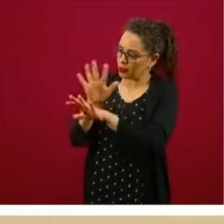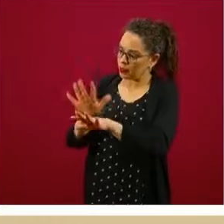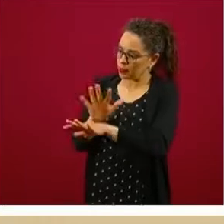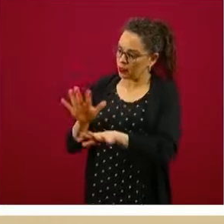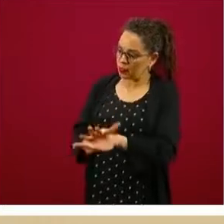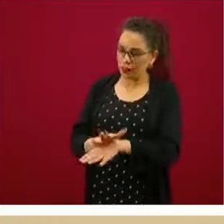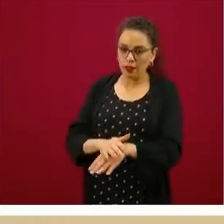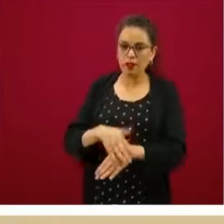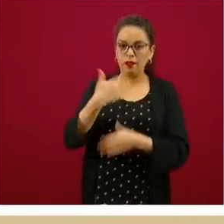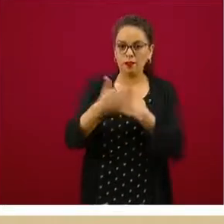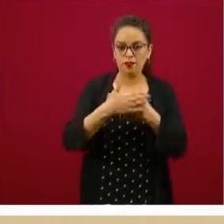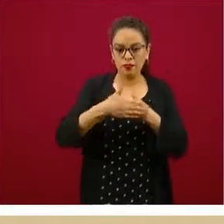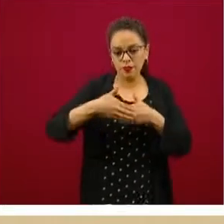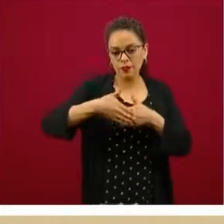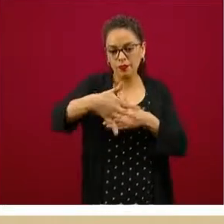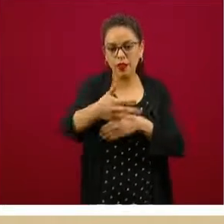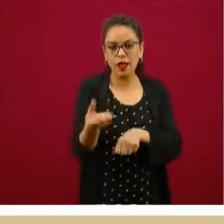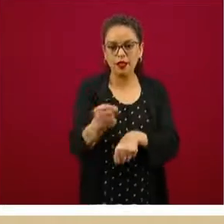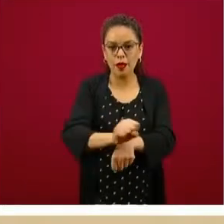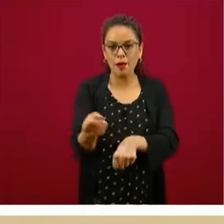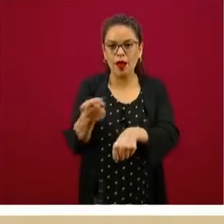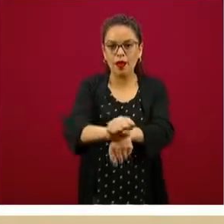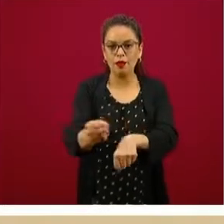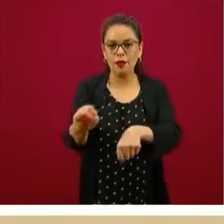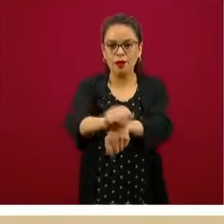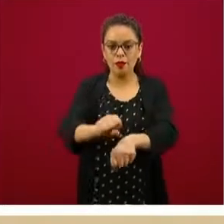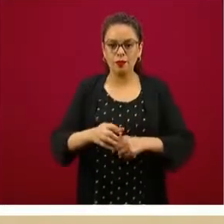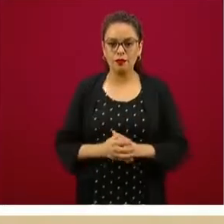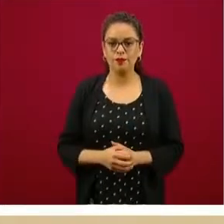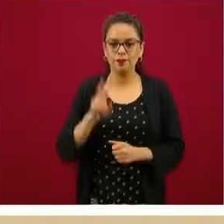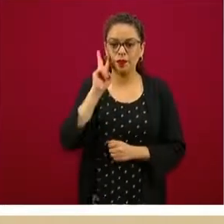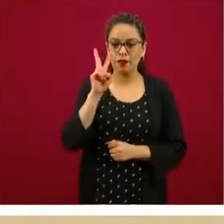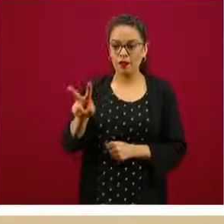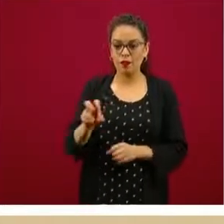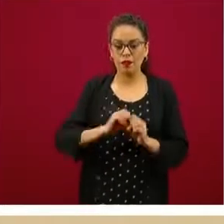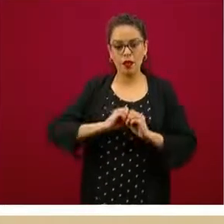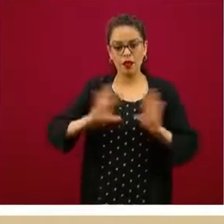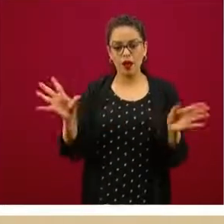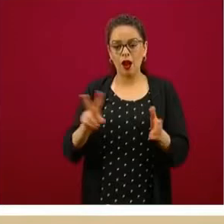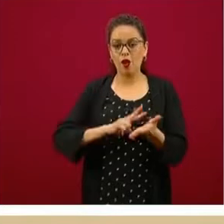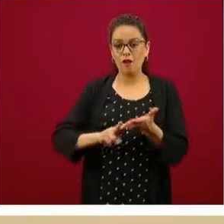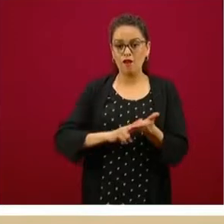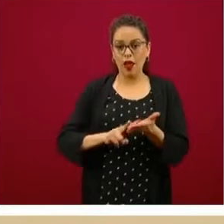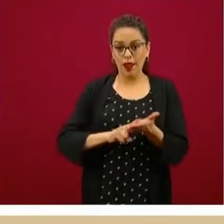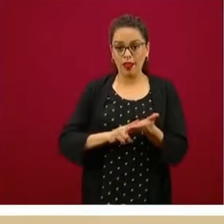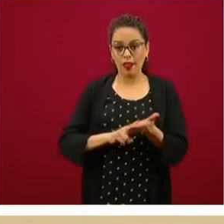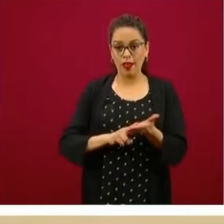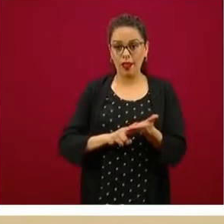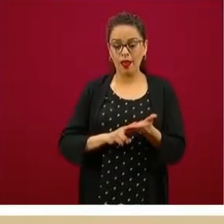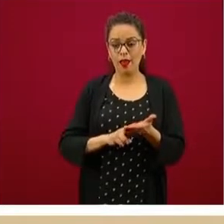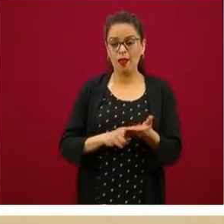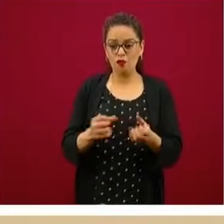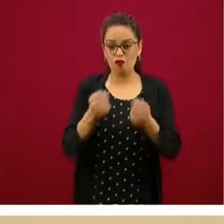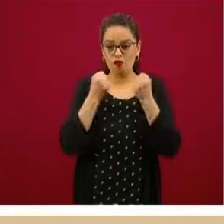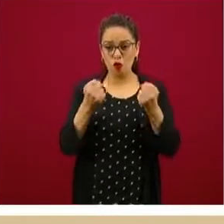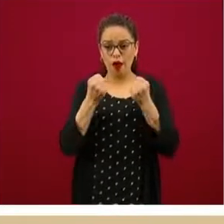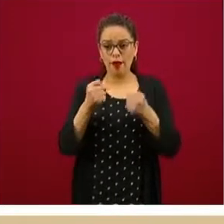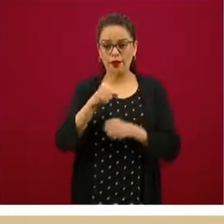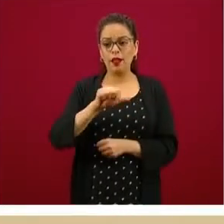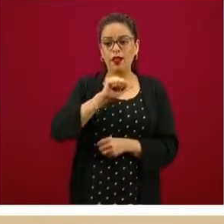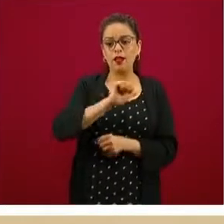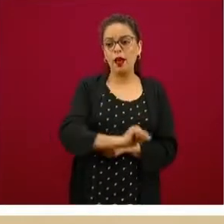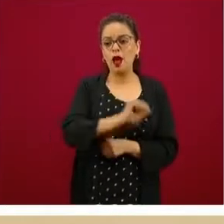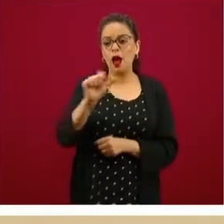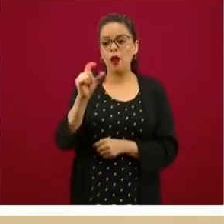las semanas previas. Concretamente tenemos ahí en verde los casos activos en el periodo del 16 de mayo al 29 de